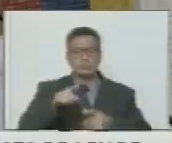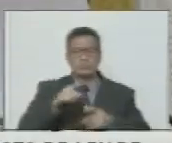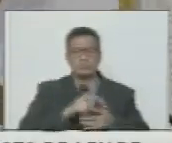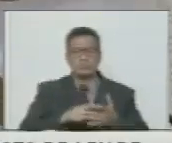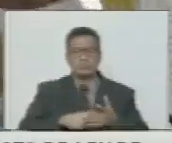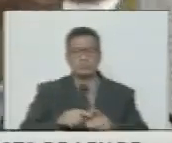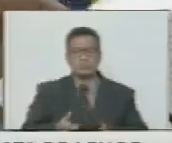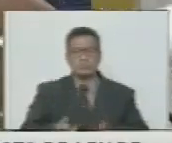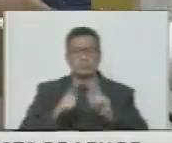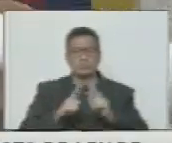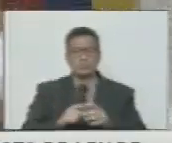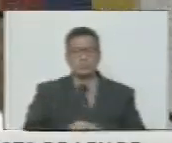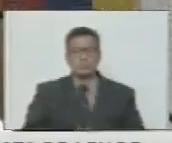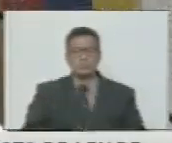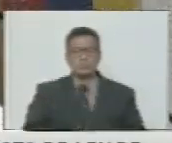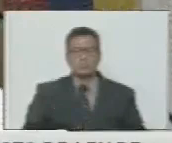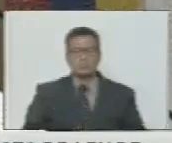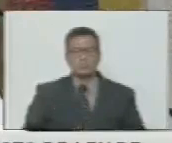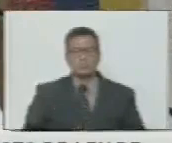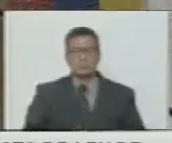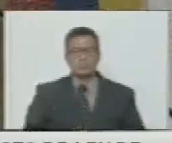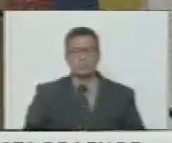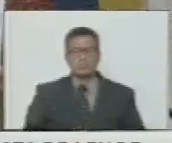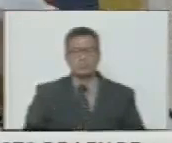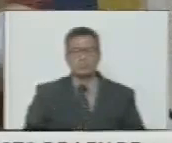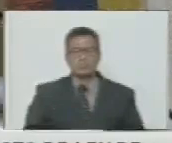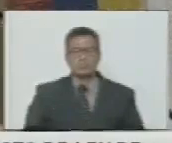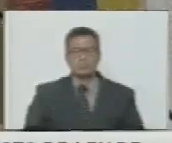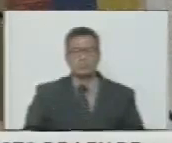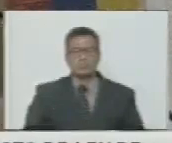revocación de la autorización.